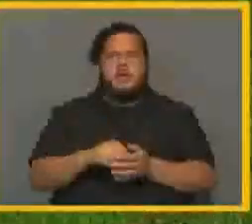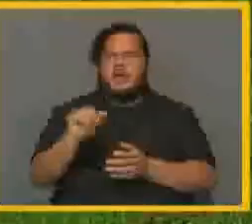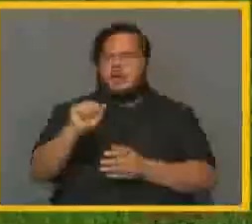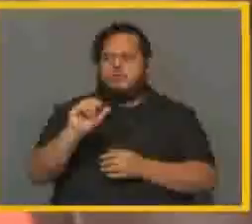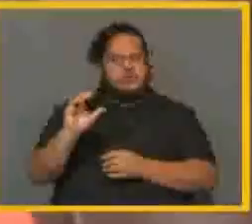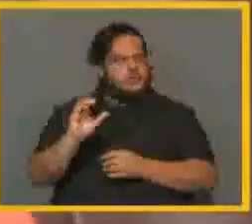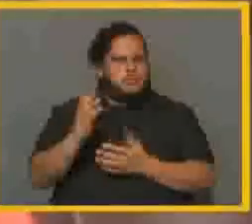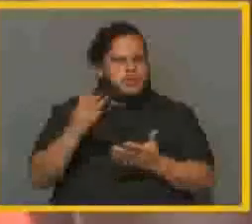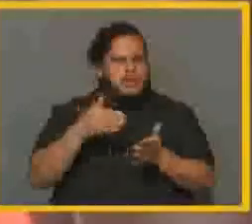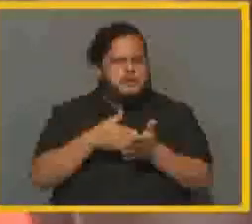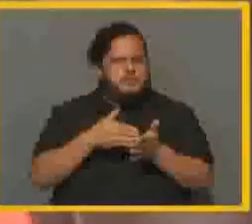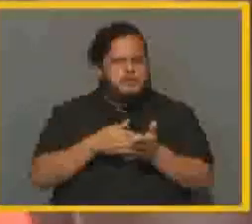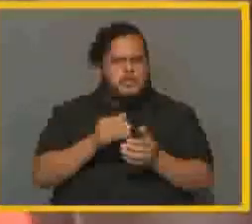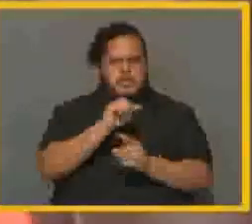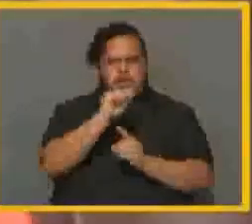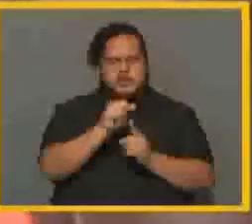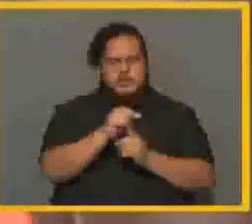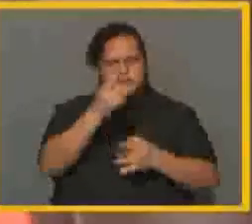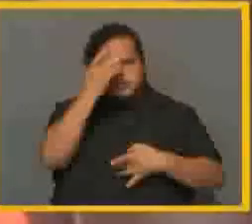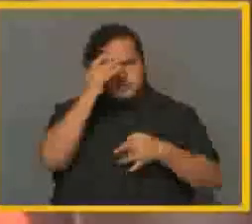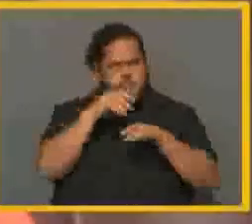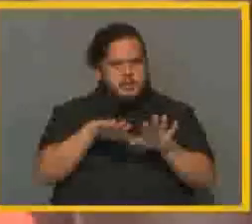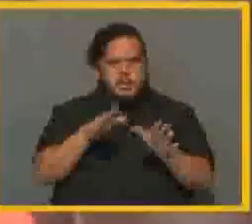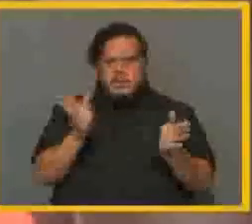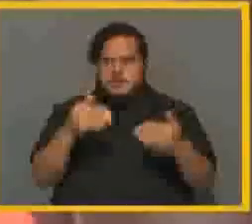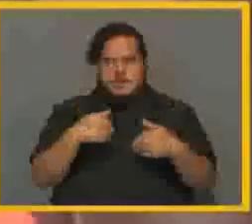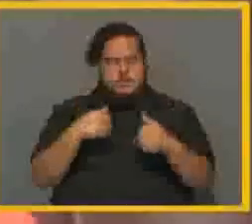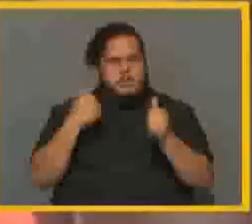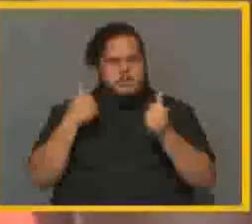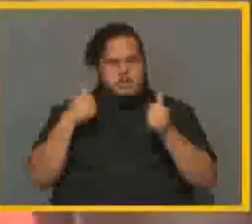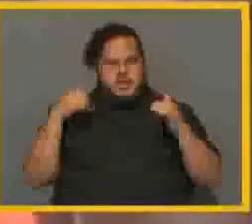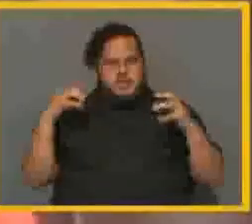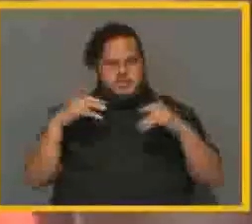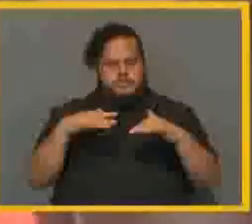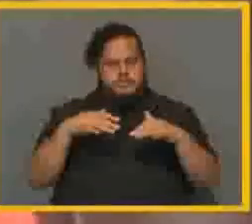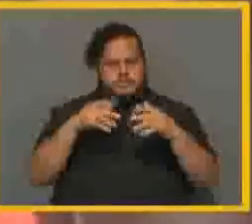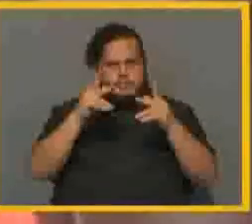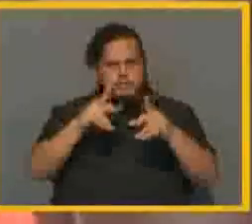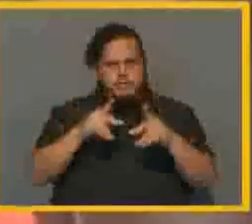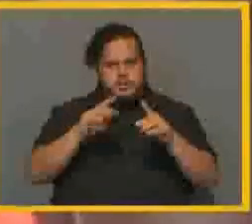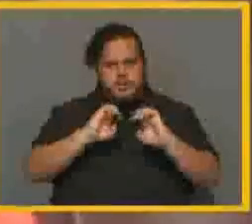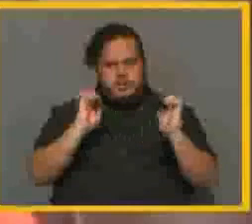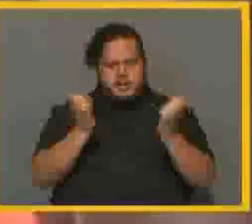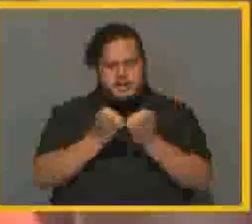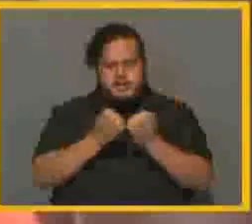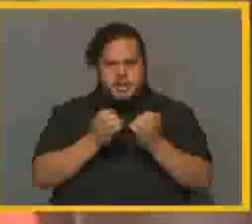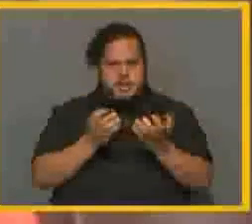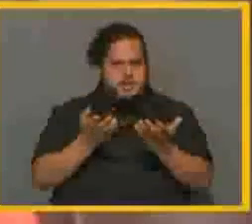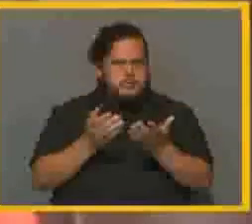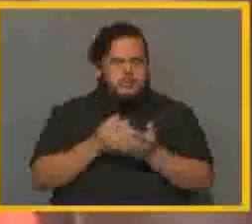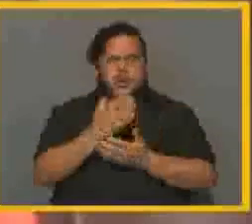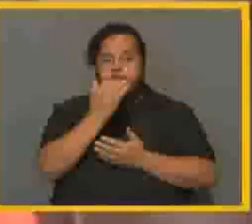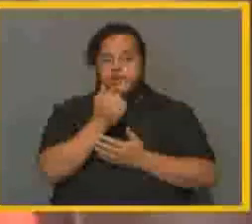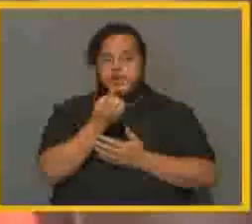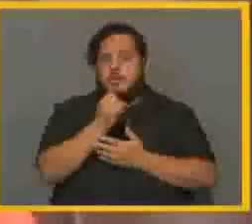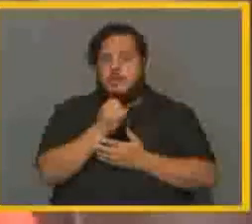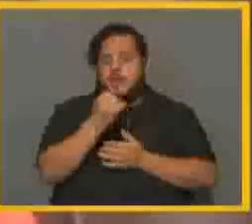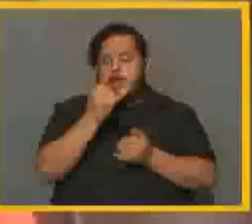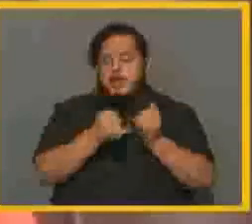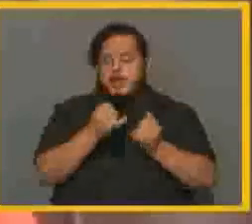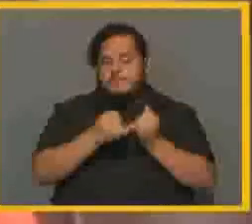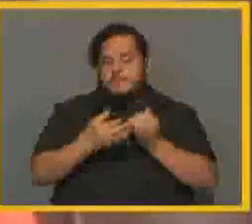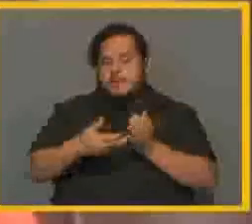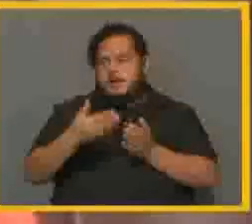situación esta de la pandemia, de que no ha habido afición. Porque te hablo por seguro que si en la final